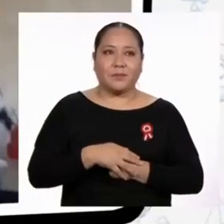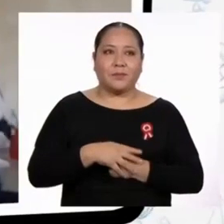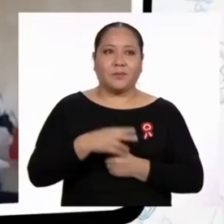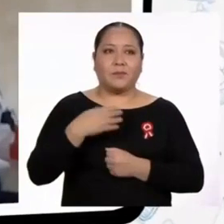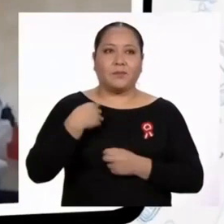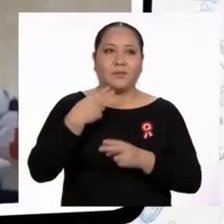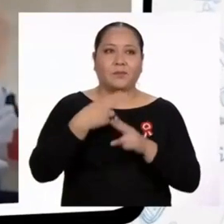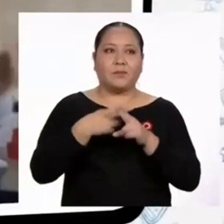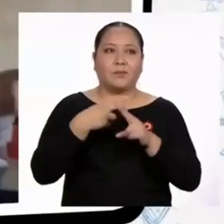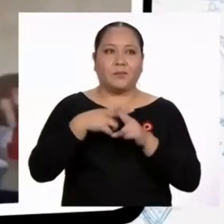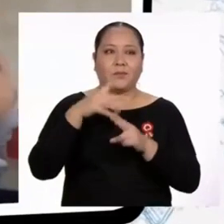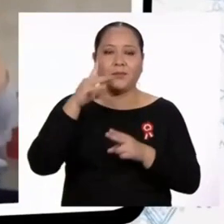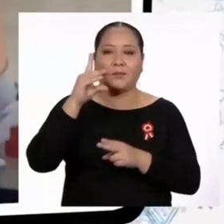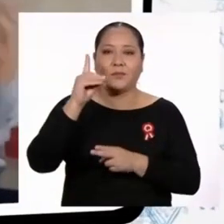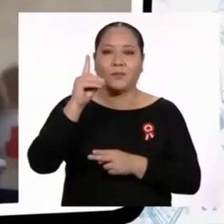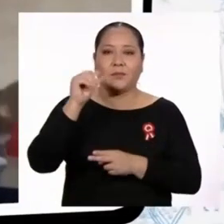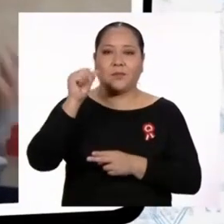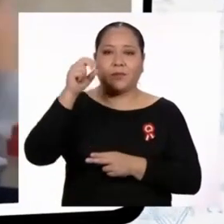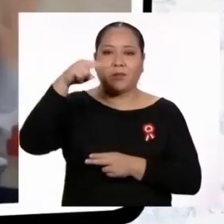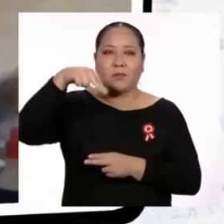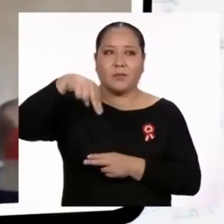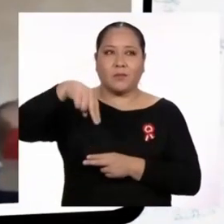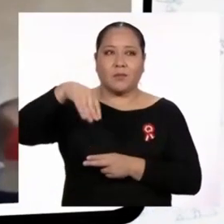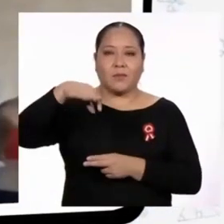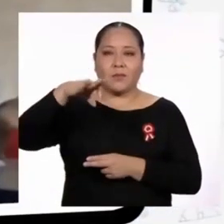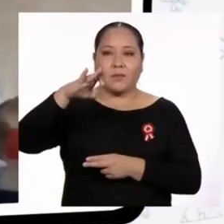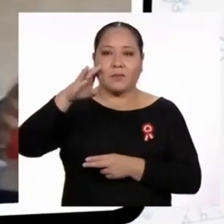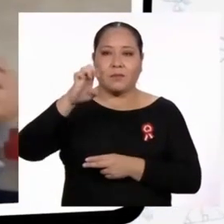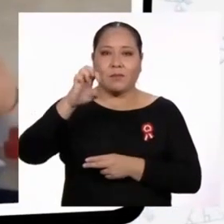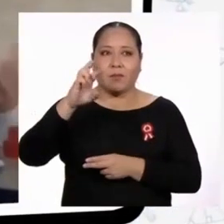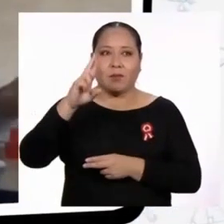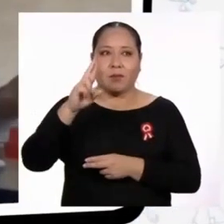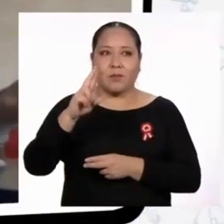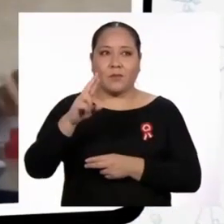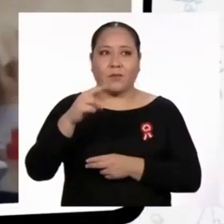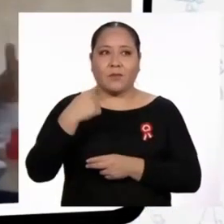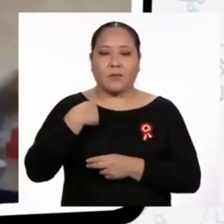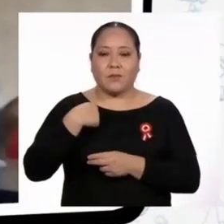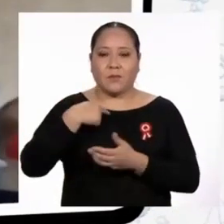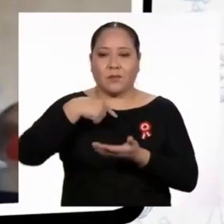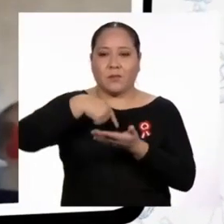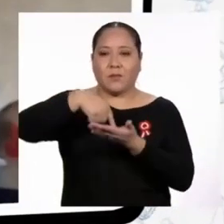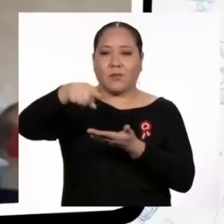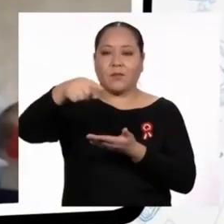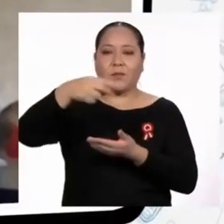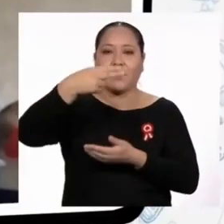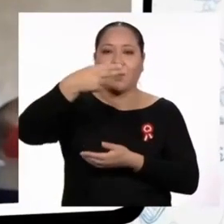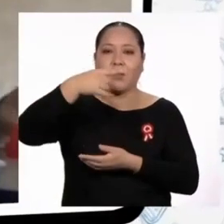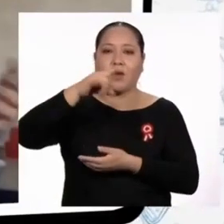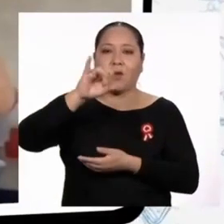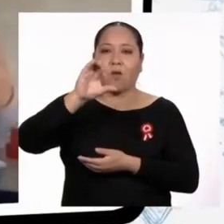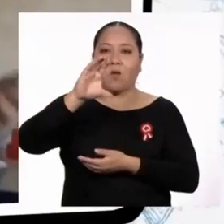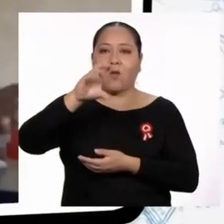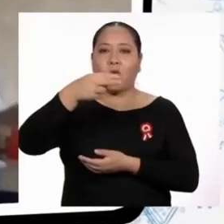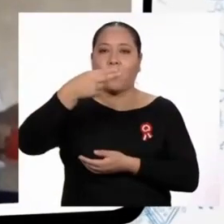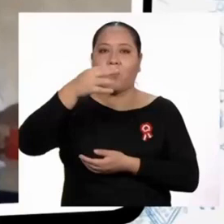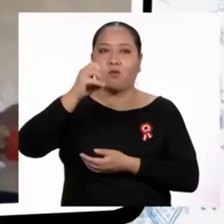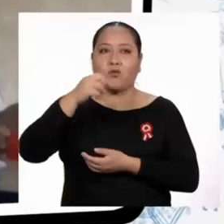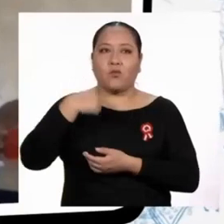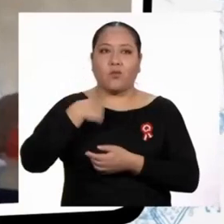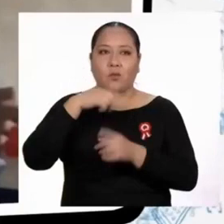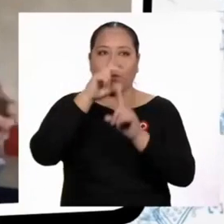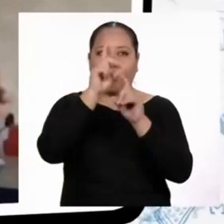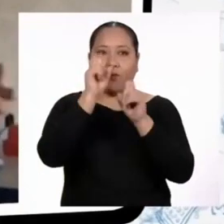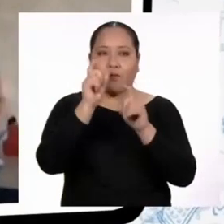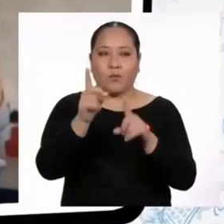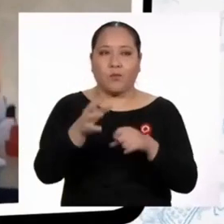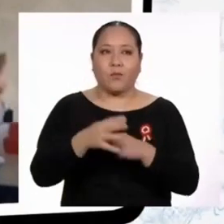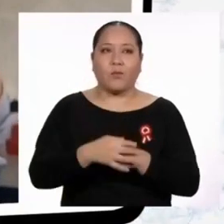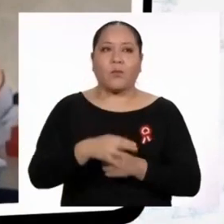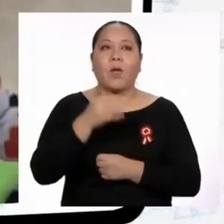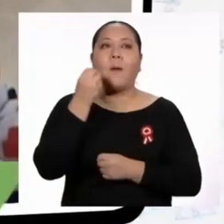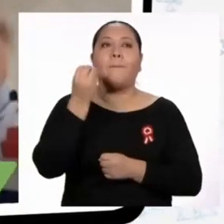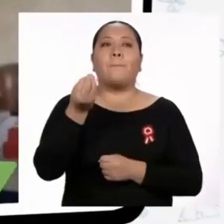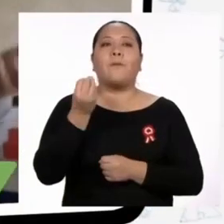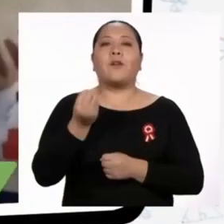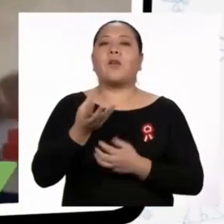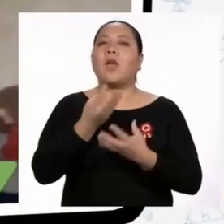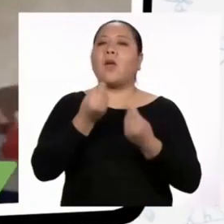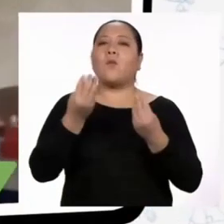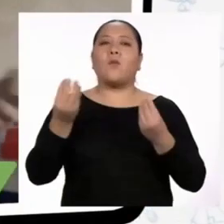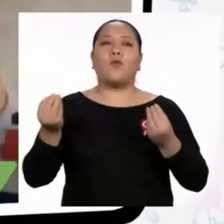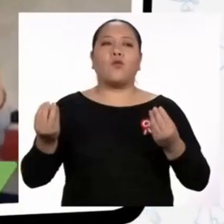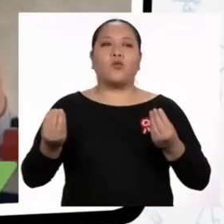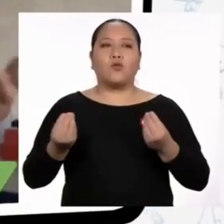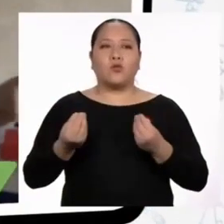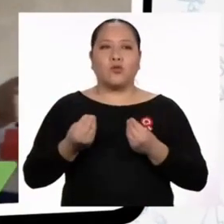llamo Danfer Joseph Melgarejo Balabarca y envío este video desde Huacho. Y mi pregunta es, ¿por qué hay